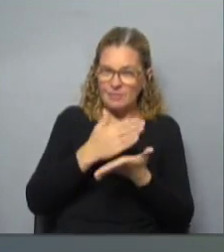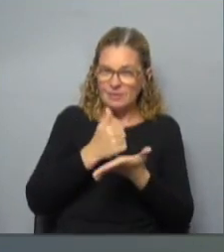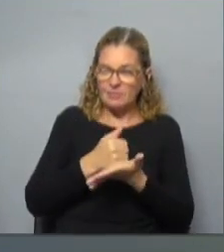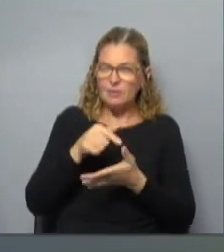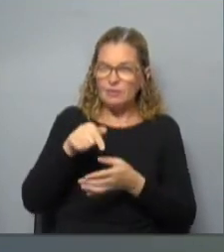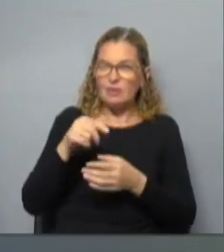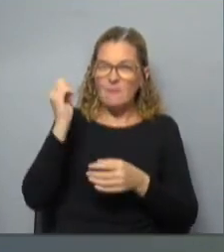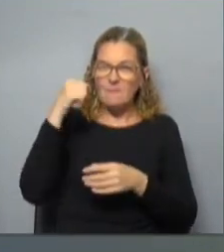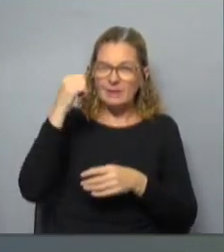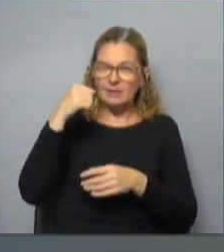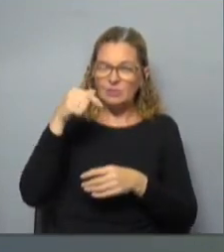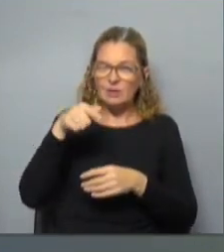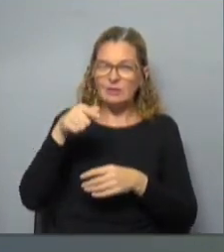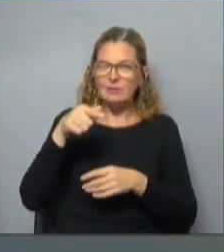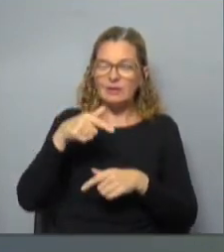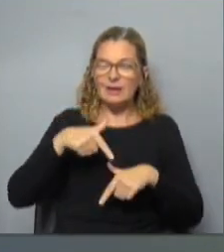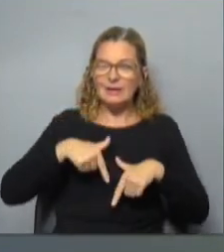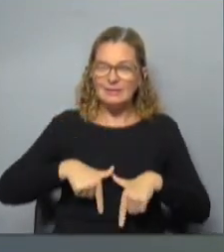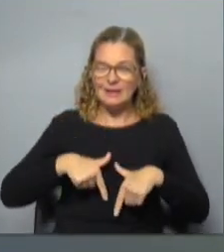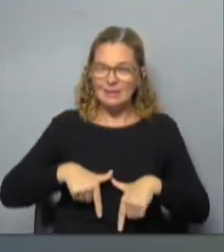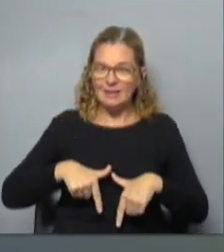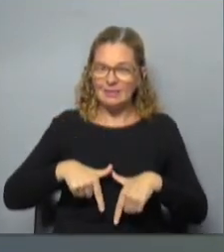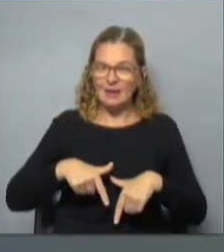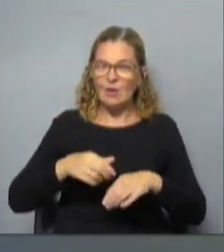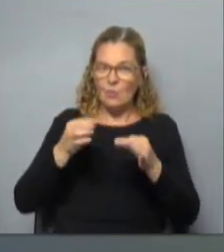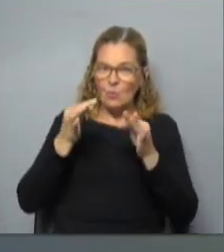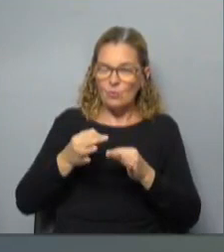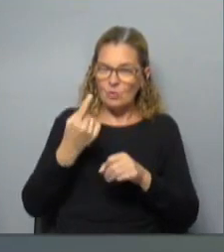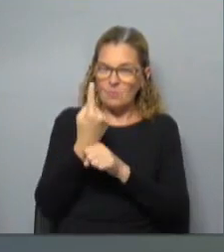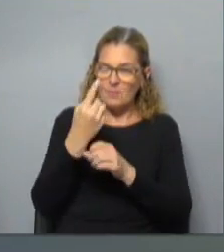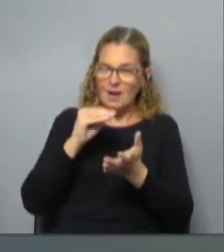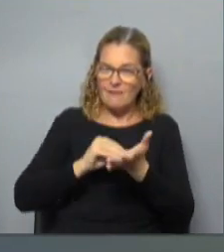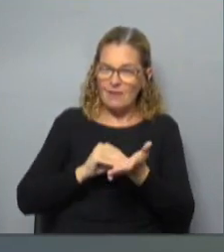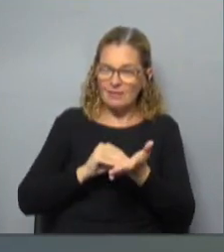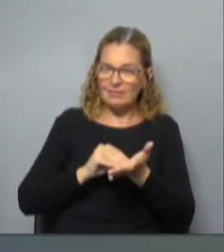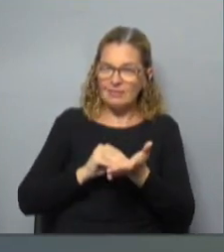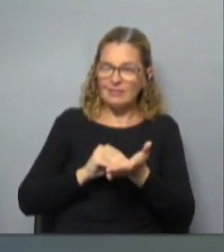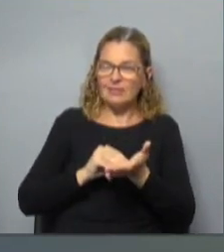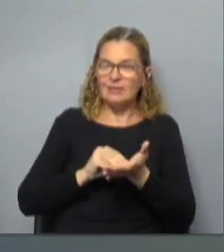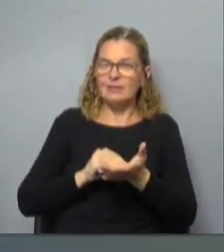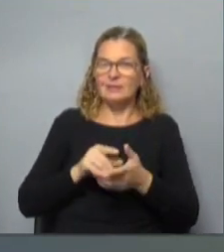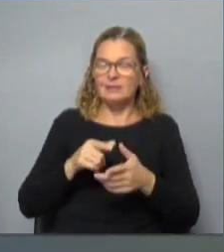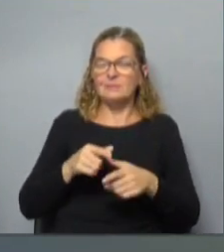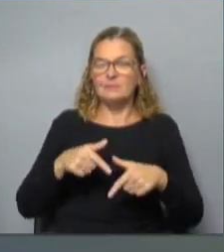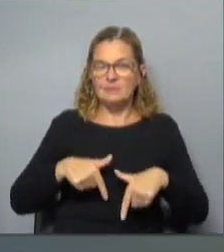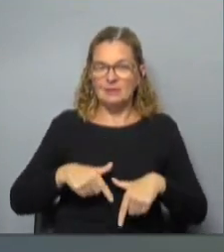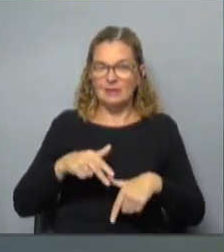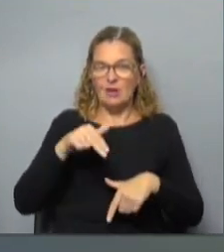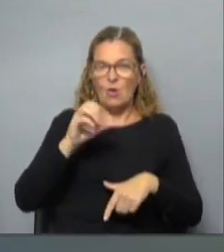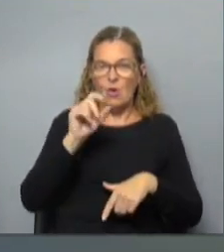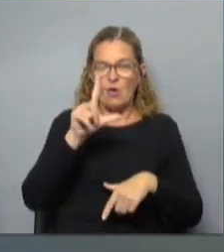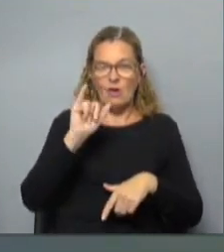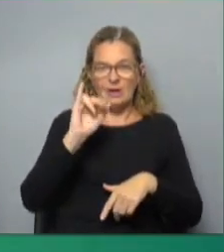el caso de paysandú le tocó entonces oficiar justamente su primera ceremonia en tal rol al intendente de paysandú nicolás